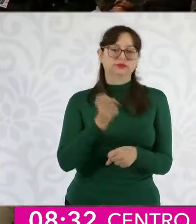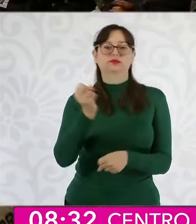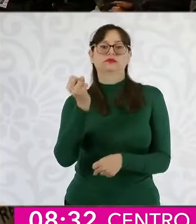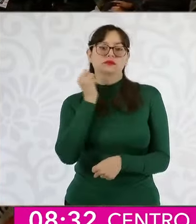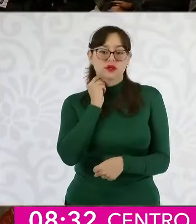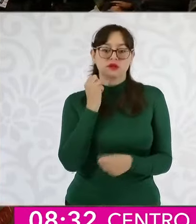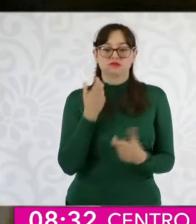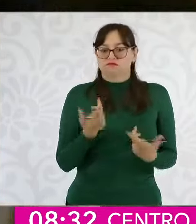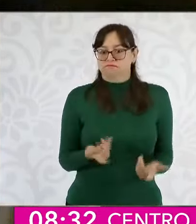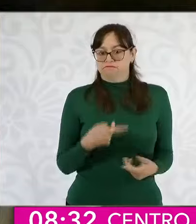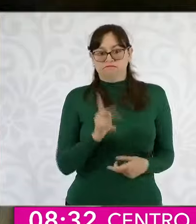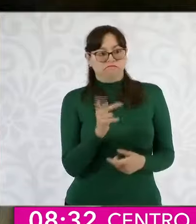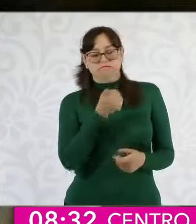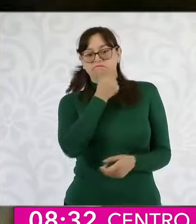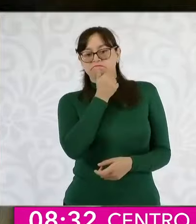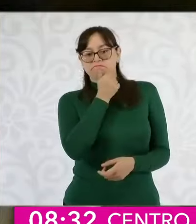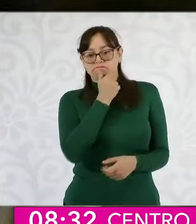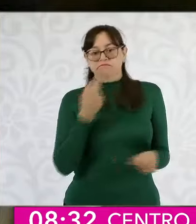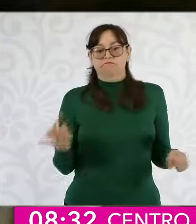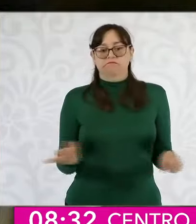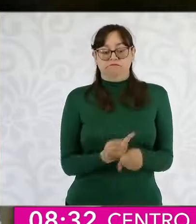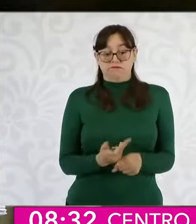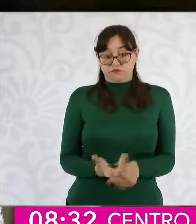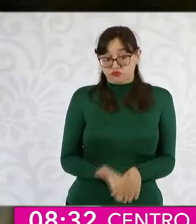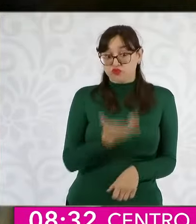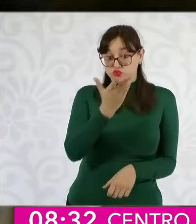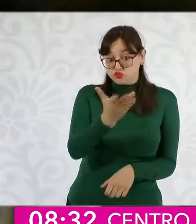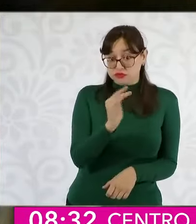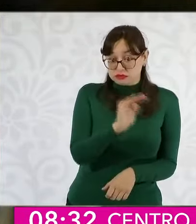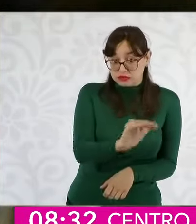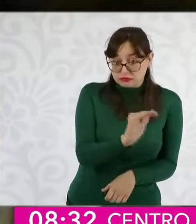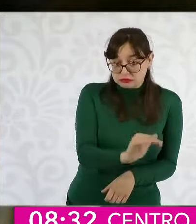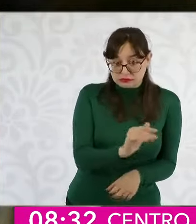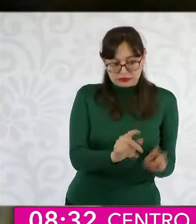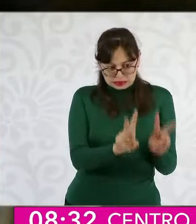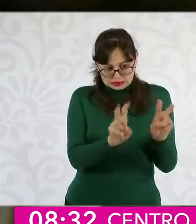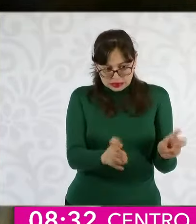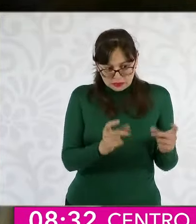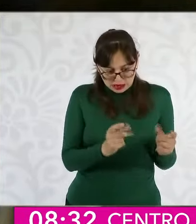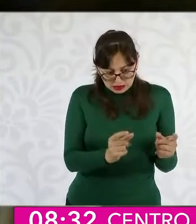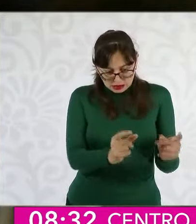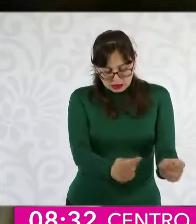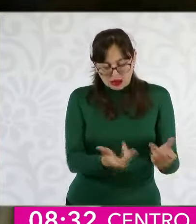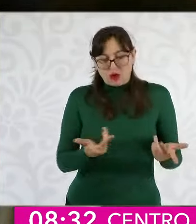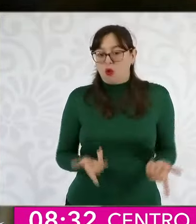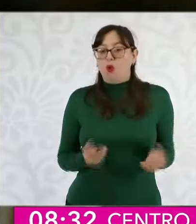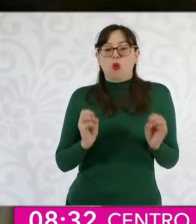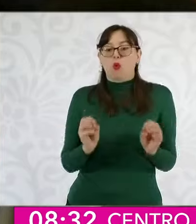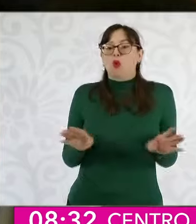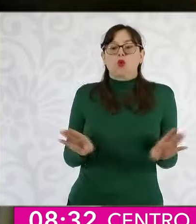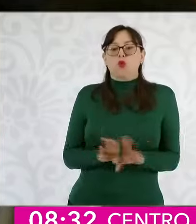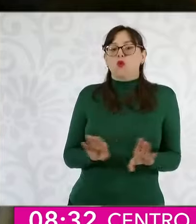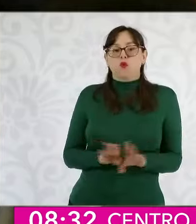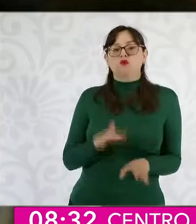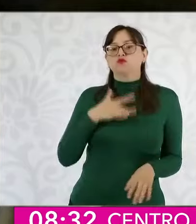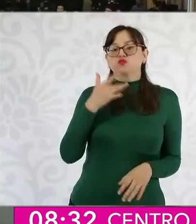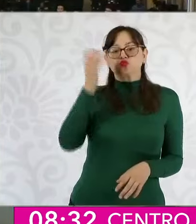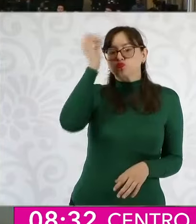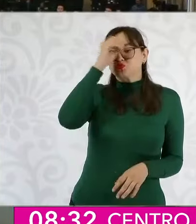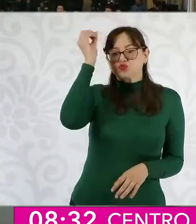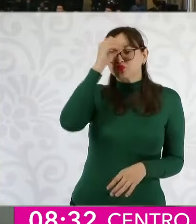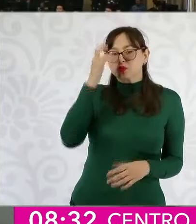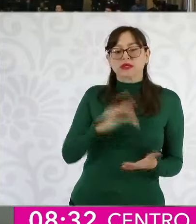Entonces, preguntarle si usted ¿le daría prioridad a este tema también para el desarrollo o cuál es la opinión al